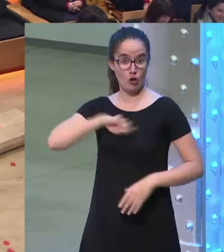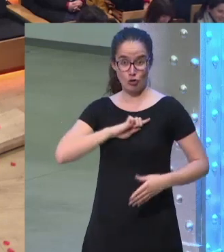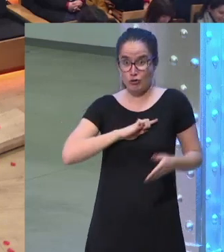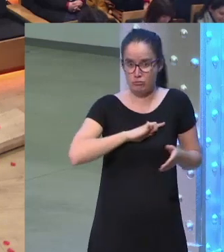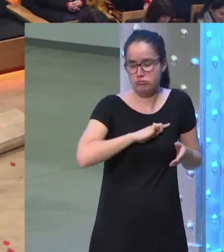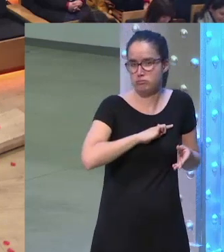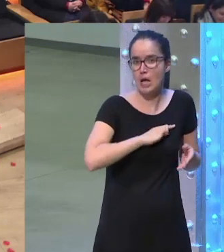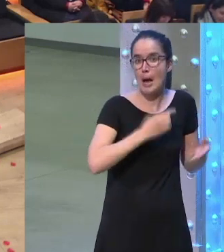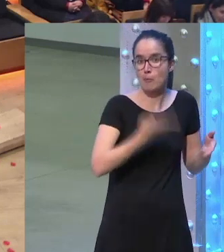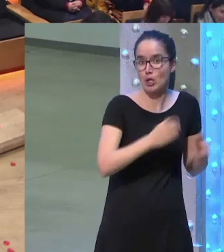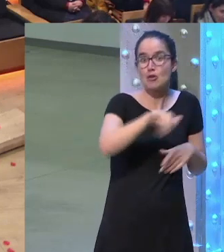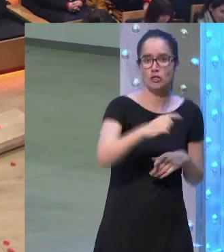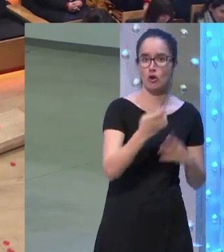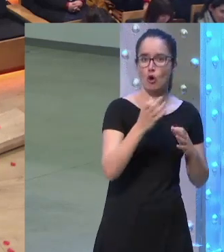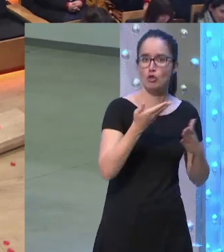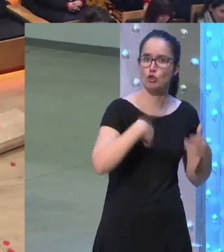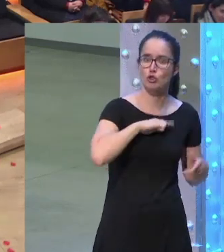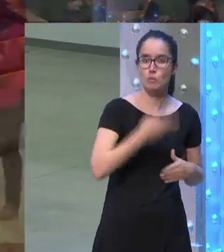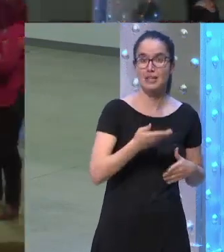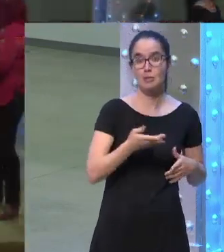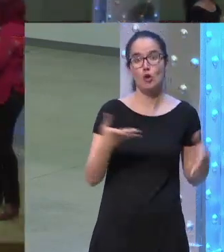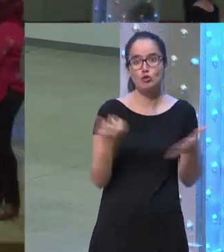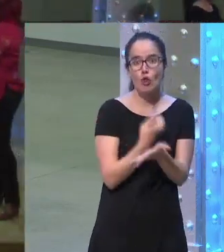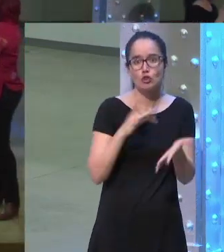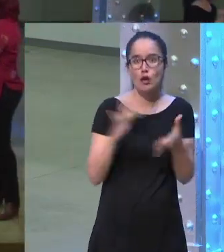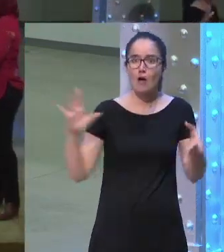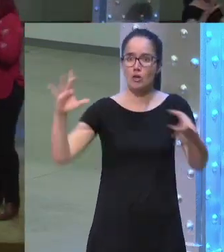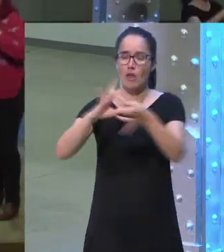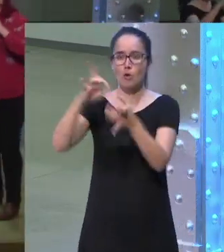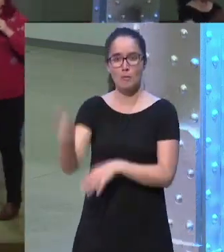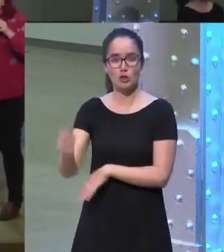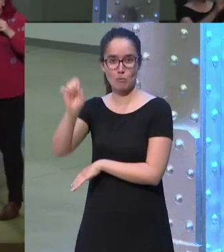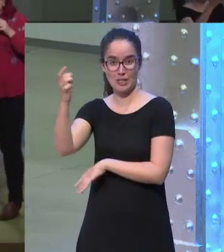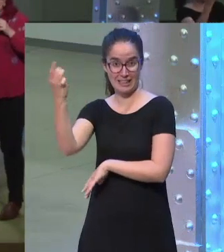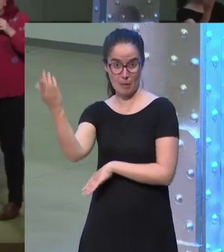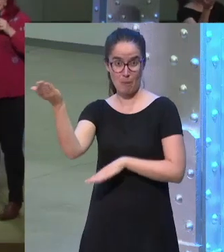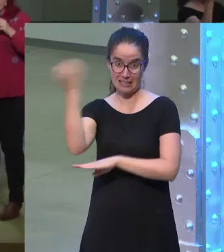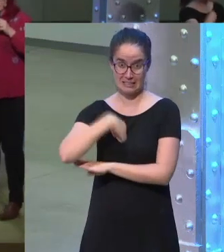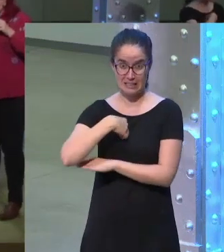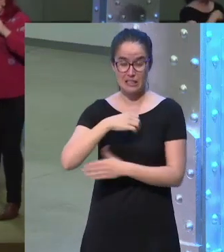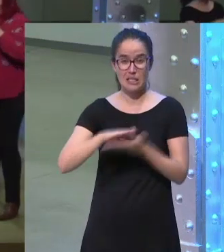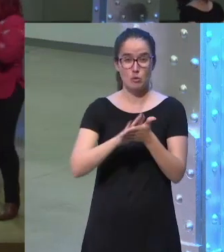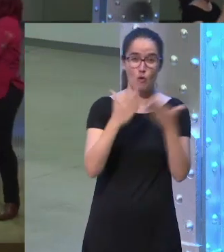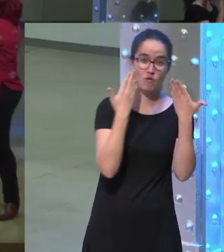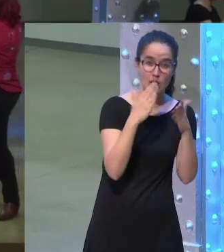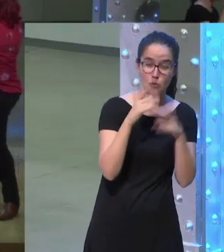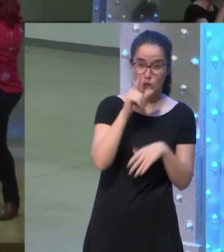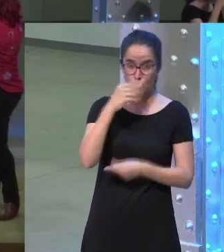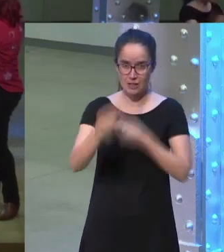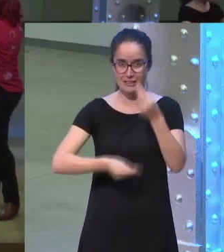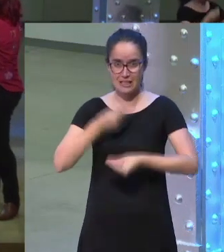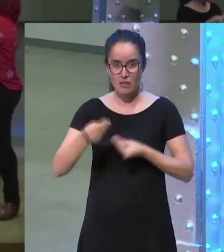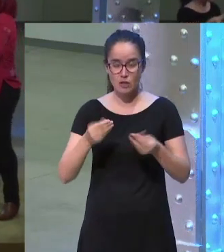mindundi, sino que todos estamos conectados a una persona más popular. Y si hacemos las mediciones en Facebook y en Twitter, que se pueden hacer y se